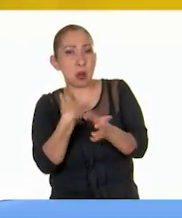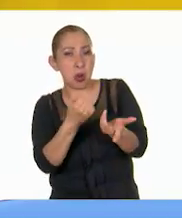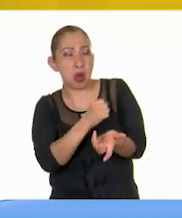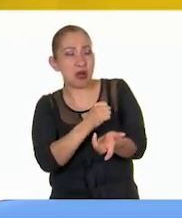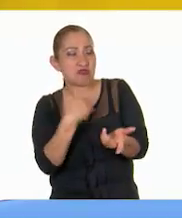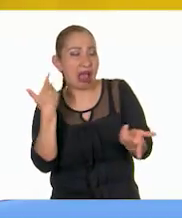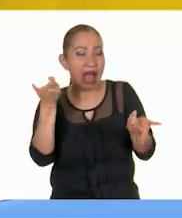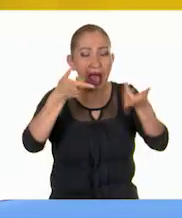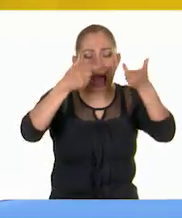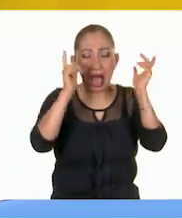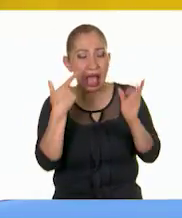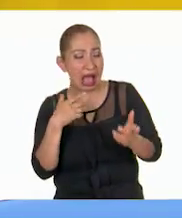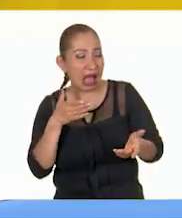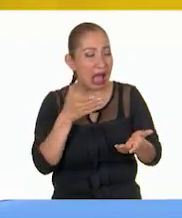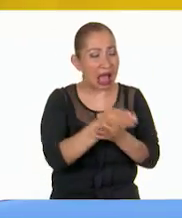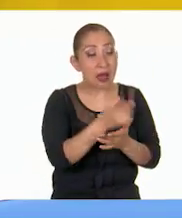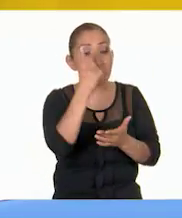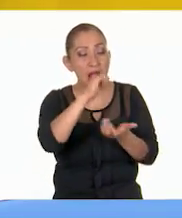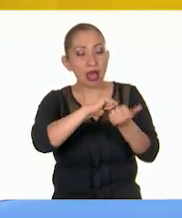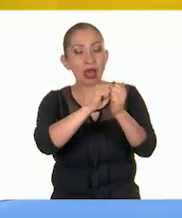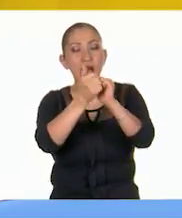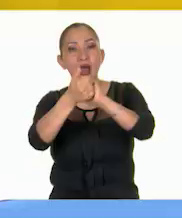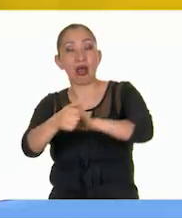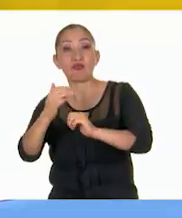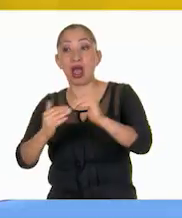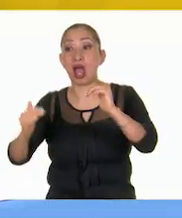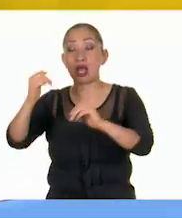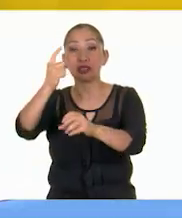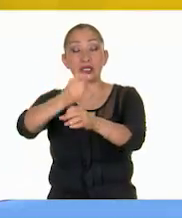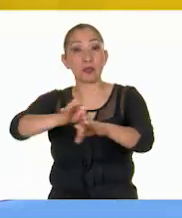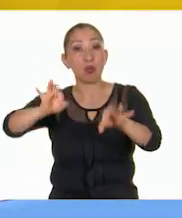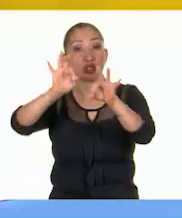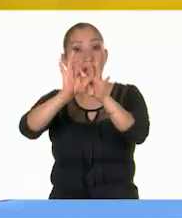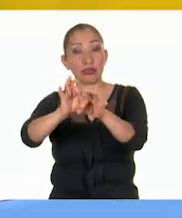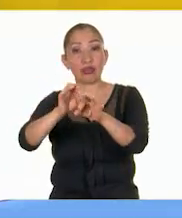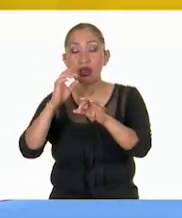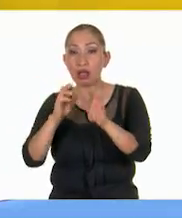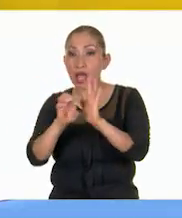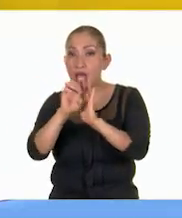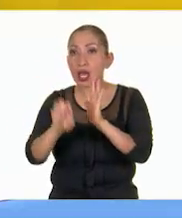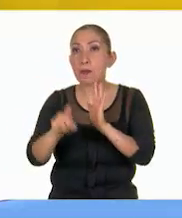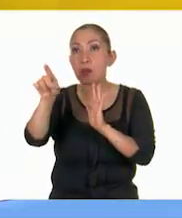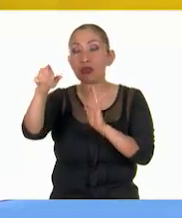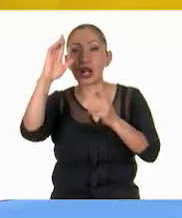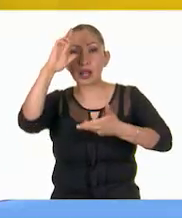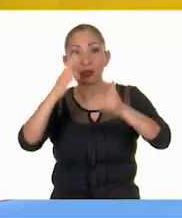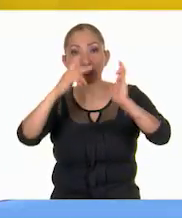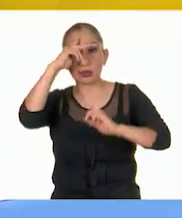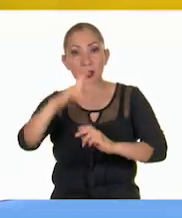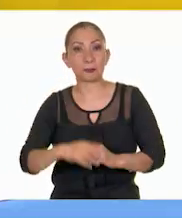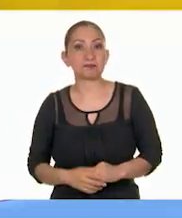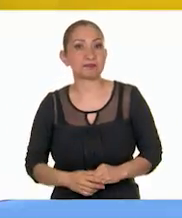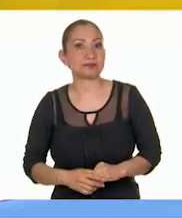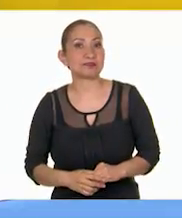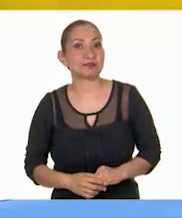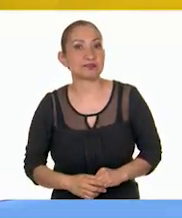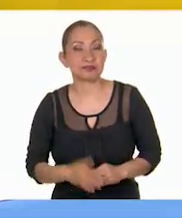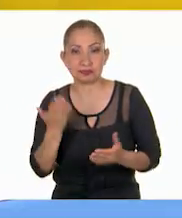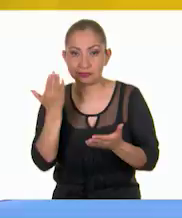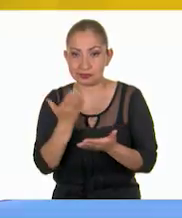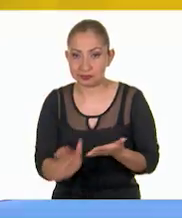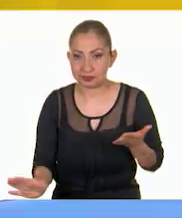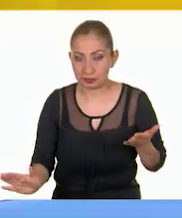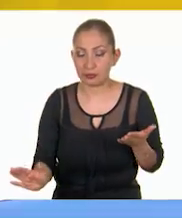bandolero para convertirse en uno de los principales estandartes de la Revolución Mexicana. Por otro